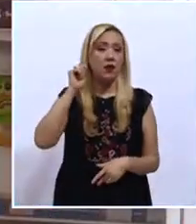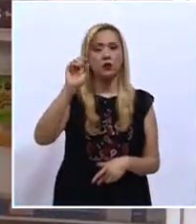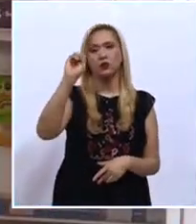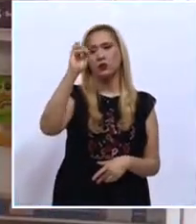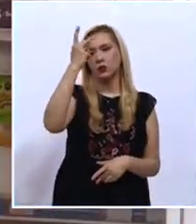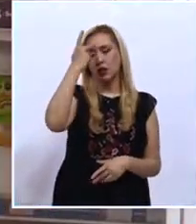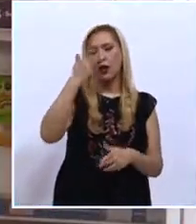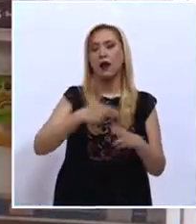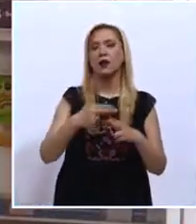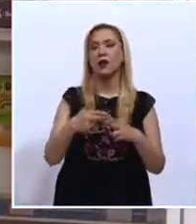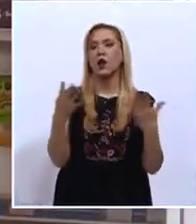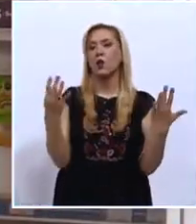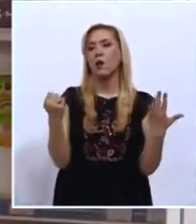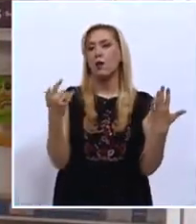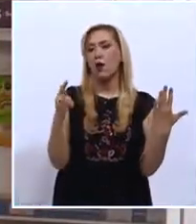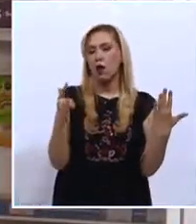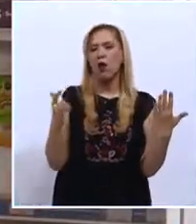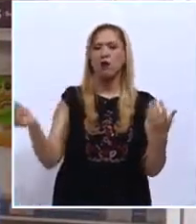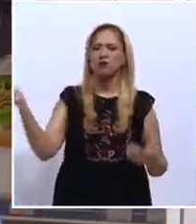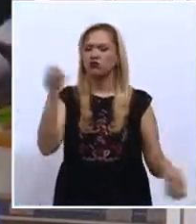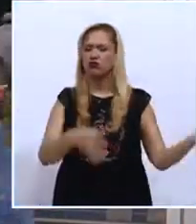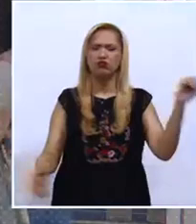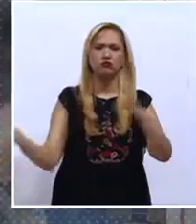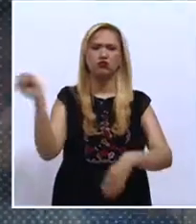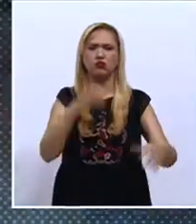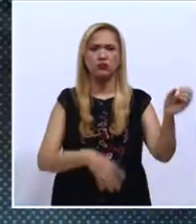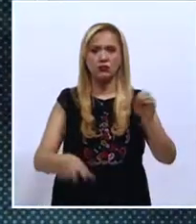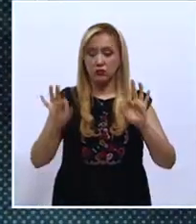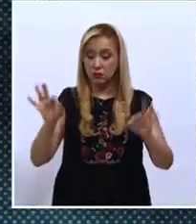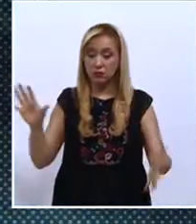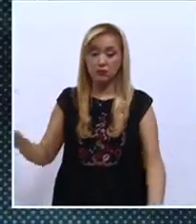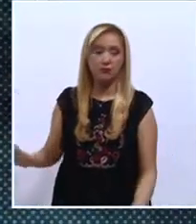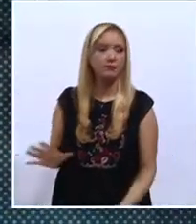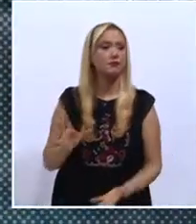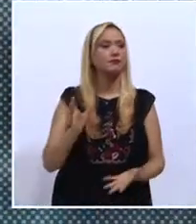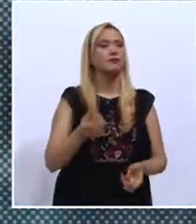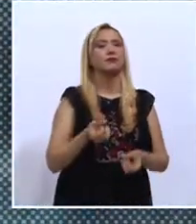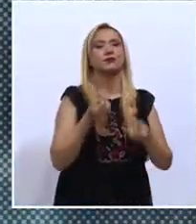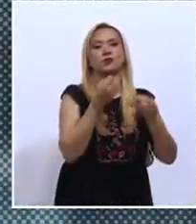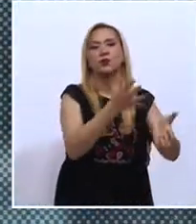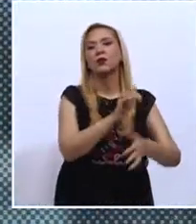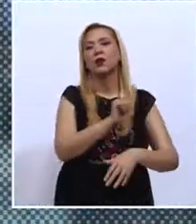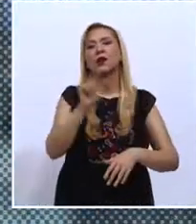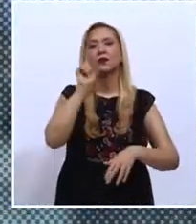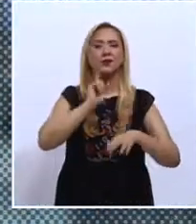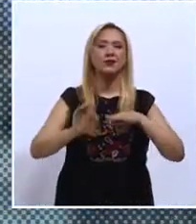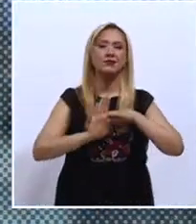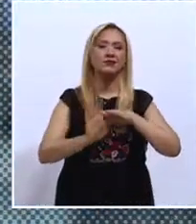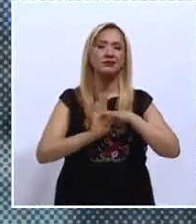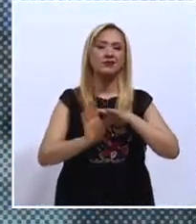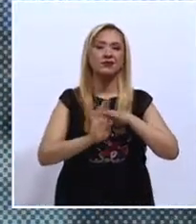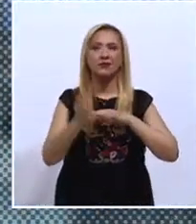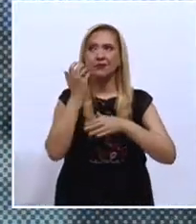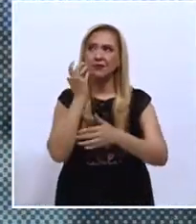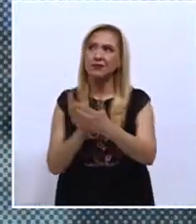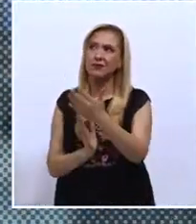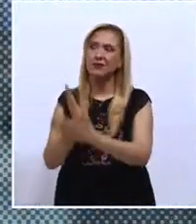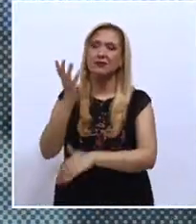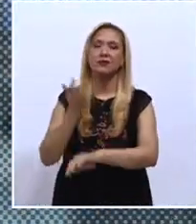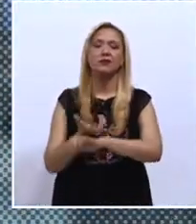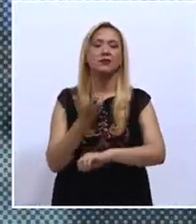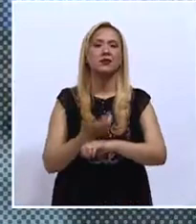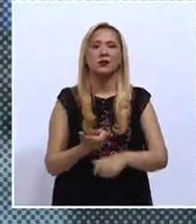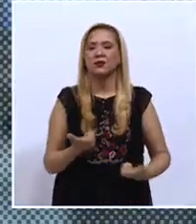estarán recibiendo dichos productos para entregarlos a las caravanas de migrantes que recorren nuestro país rumbo a la frontera norte